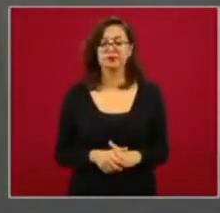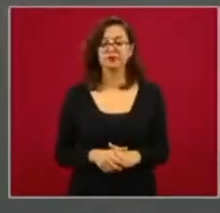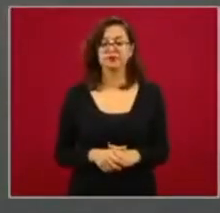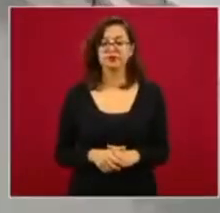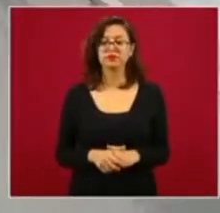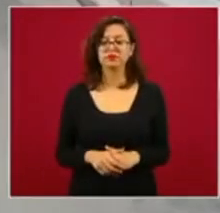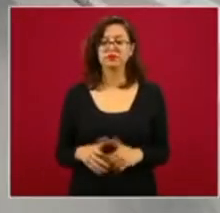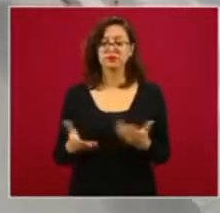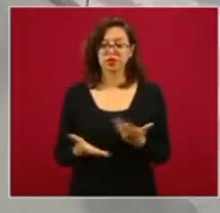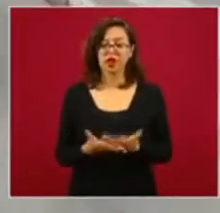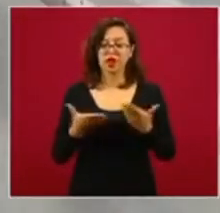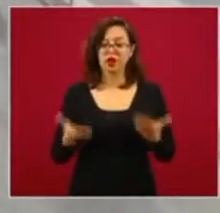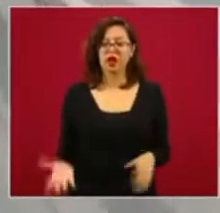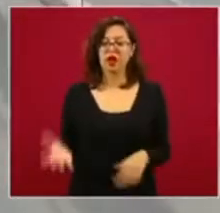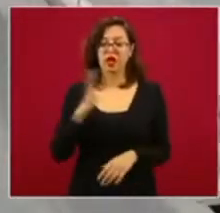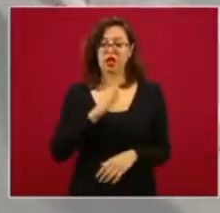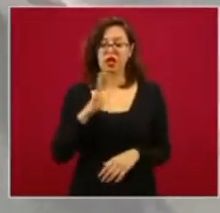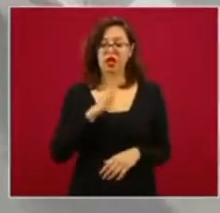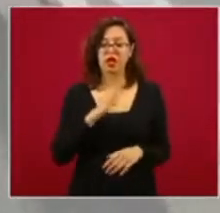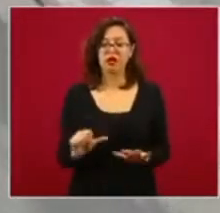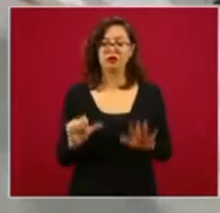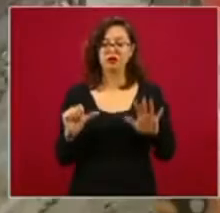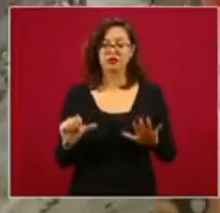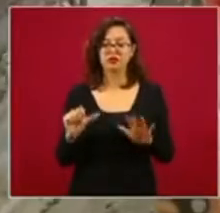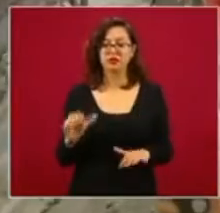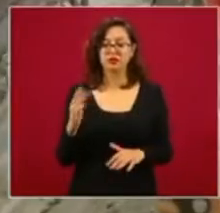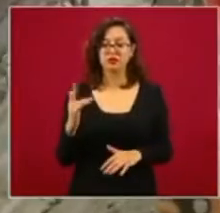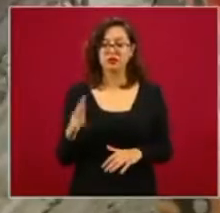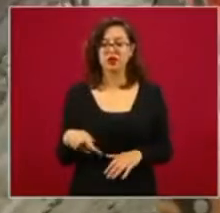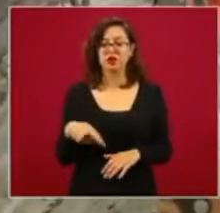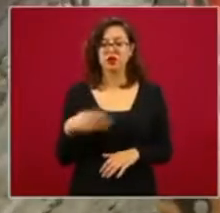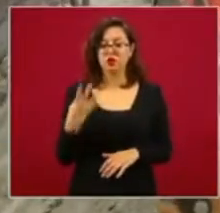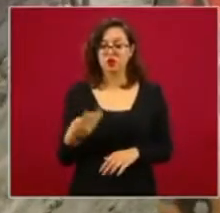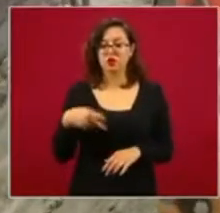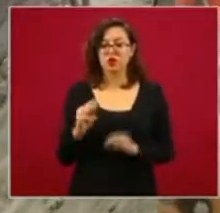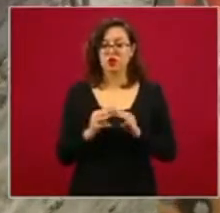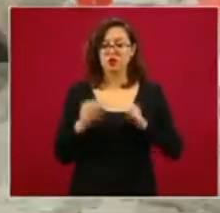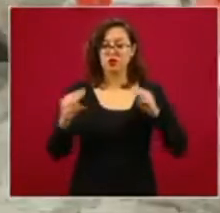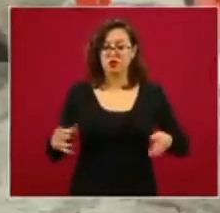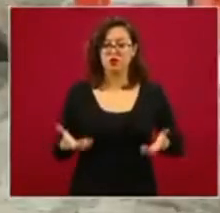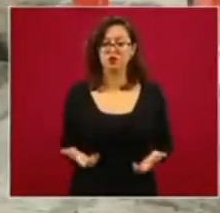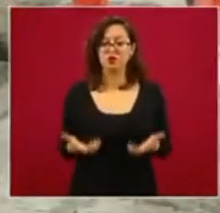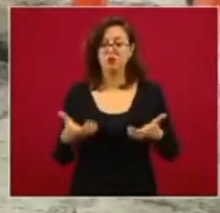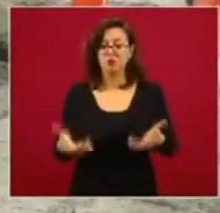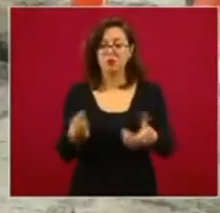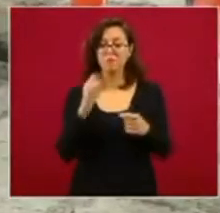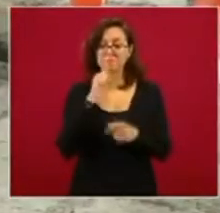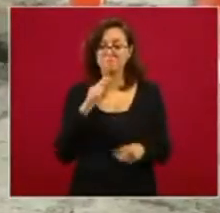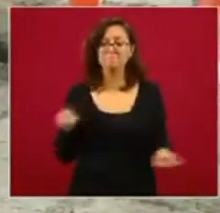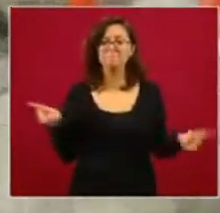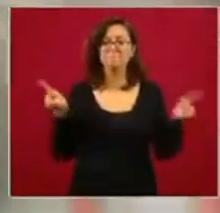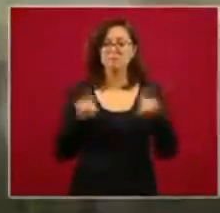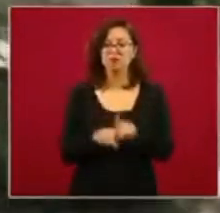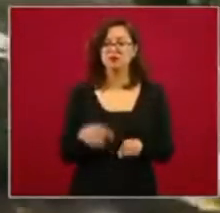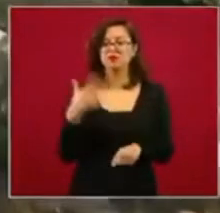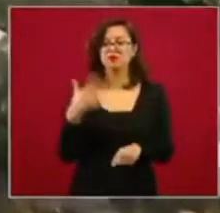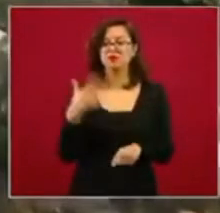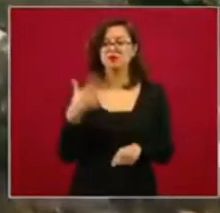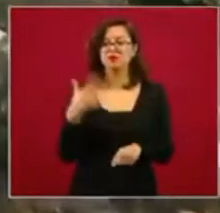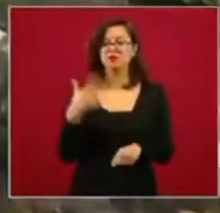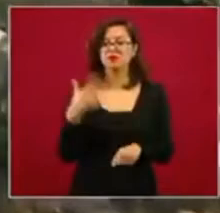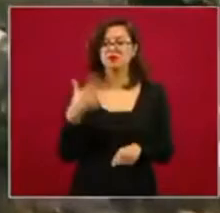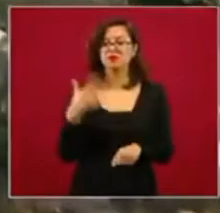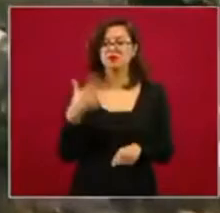Actualmente se cuenta con 16.54 kilómetros de vialidades y 5.2 kilómetros de cunetas pluviales. En el